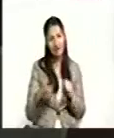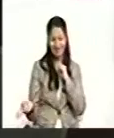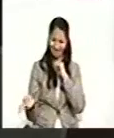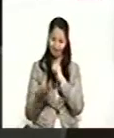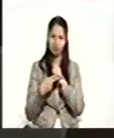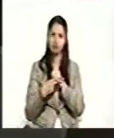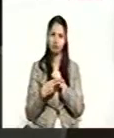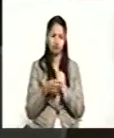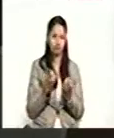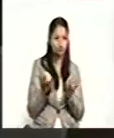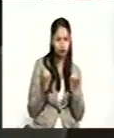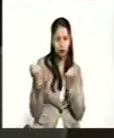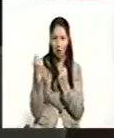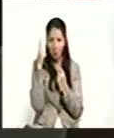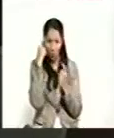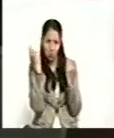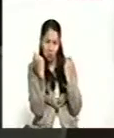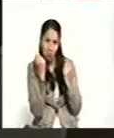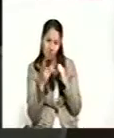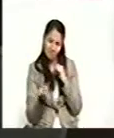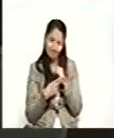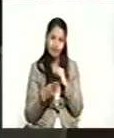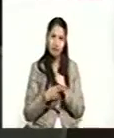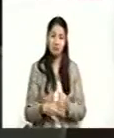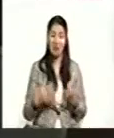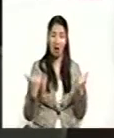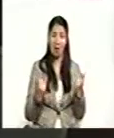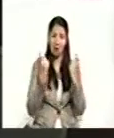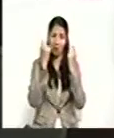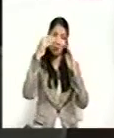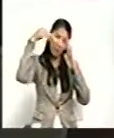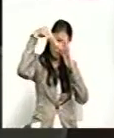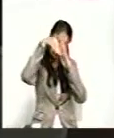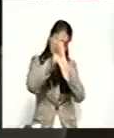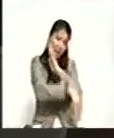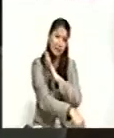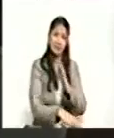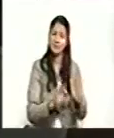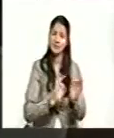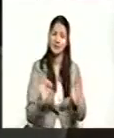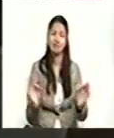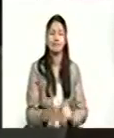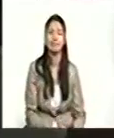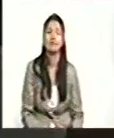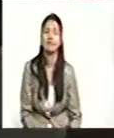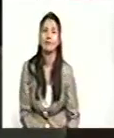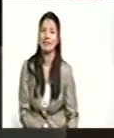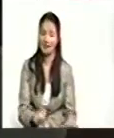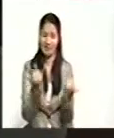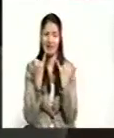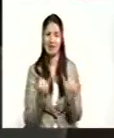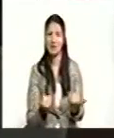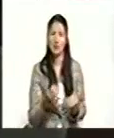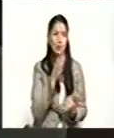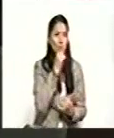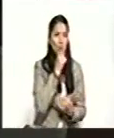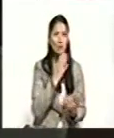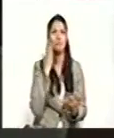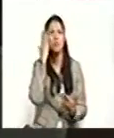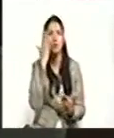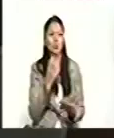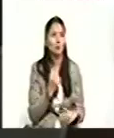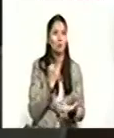capaz de recuperar la economía como va la economía señor presidente aquí para nada va a haber